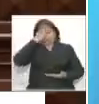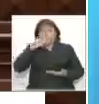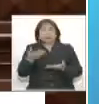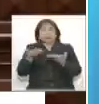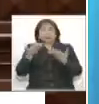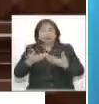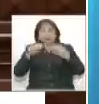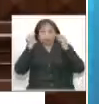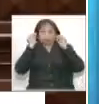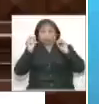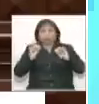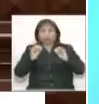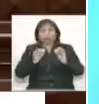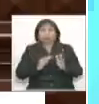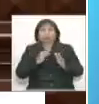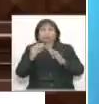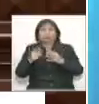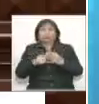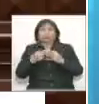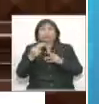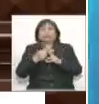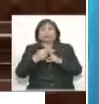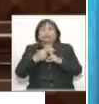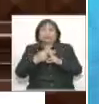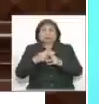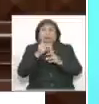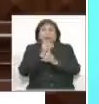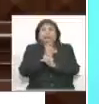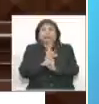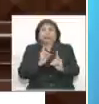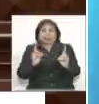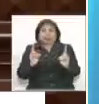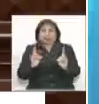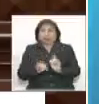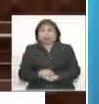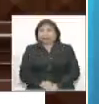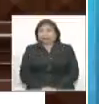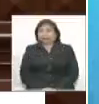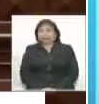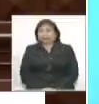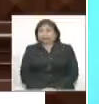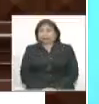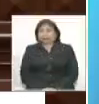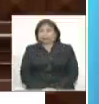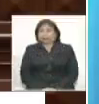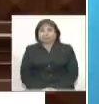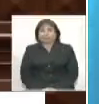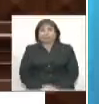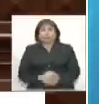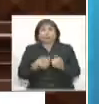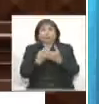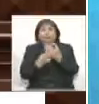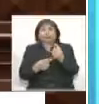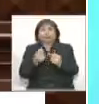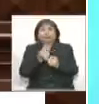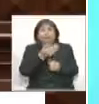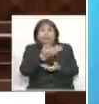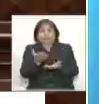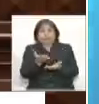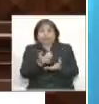por una coalición de partidos. Entonces, no solamente el señor Merino, sino los partidos que han dado sus votos. No van a pedir